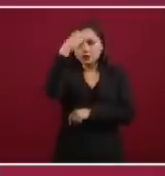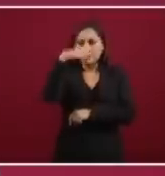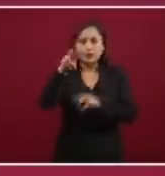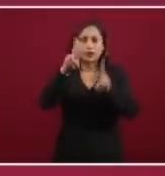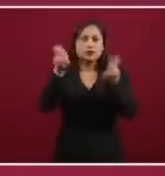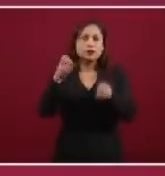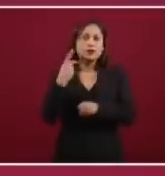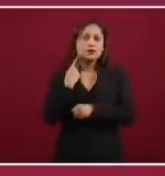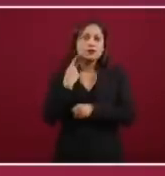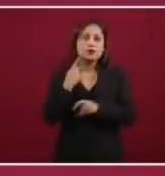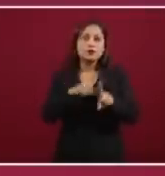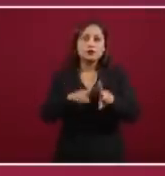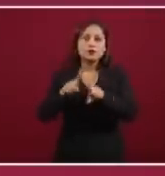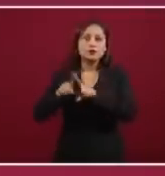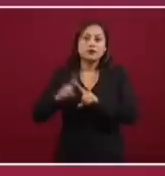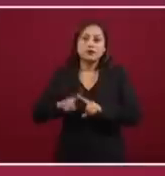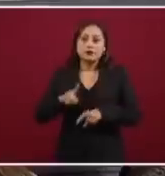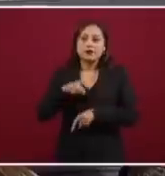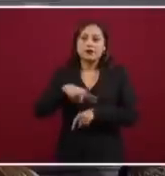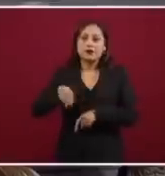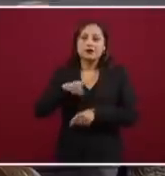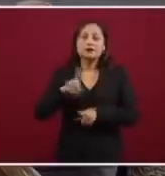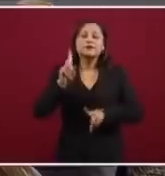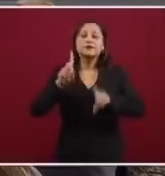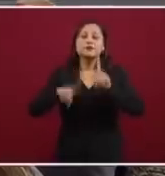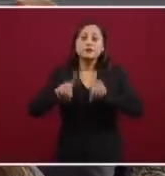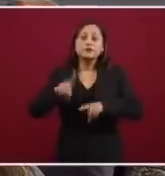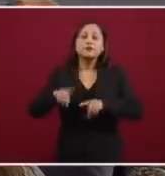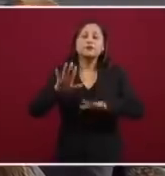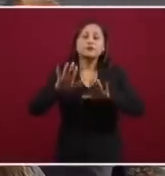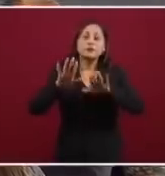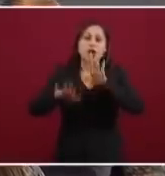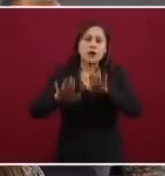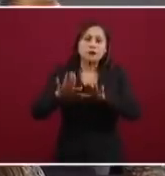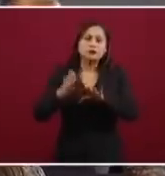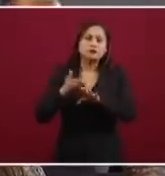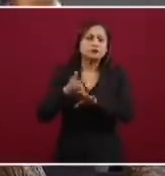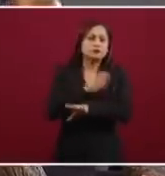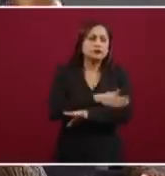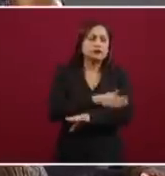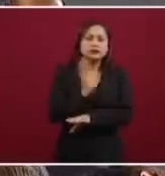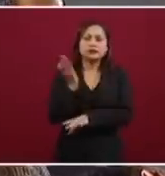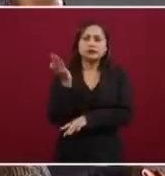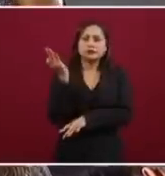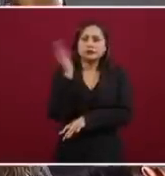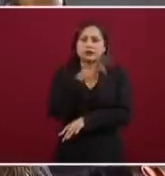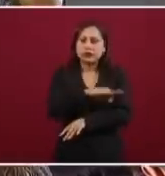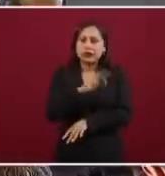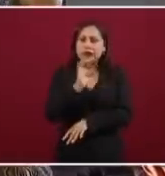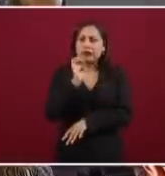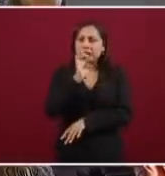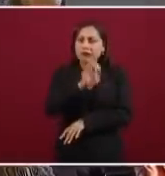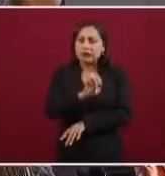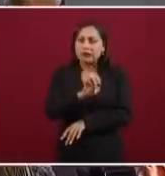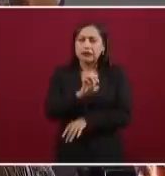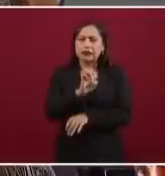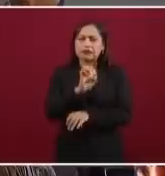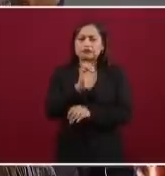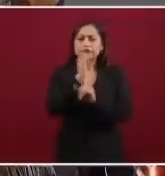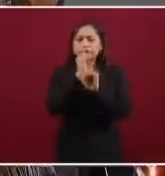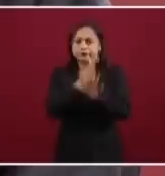habido confrontaciones, se han cometido fraudes, han habido